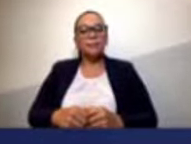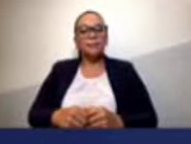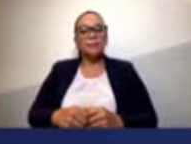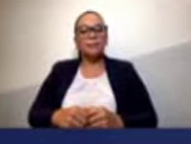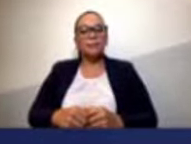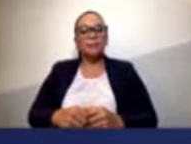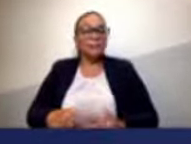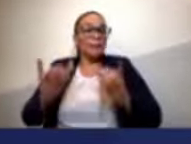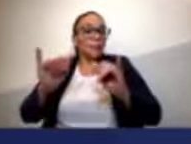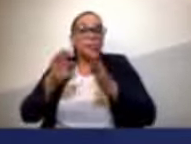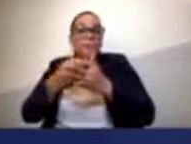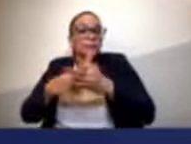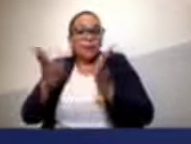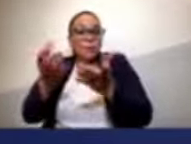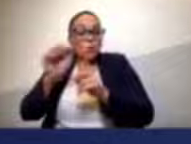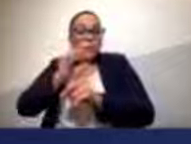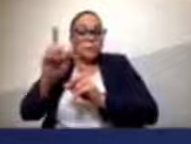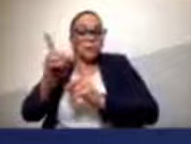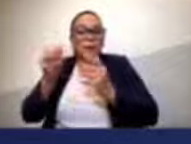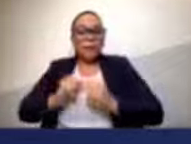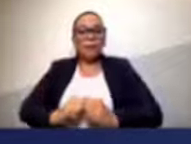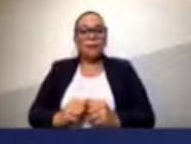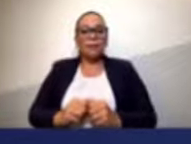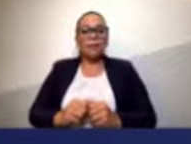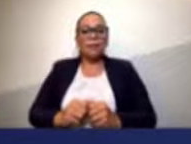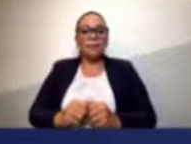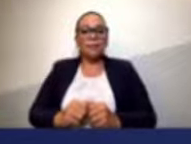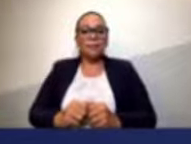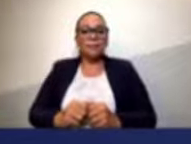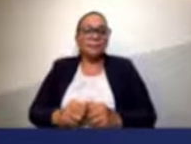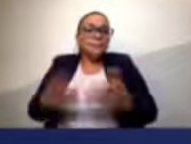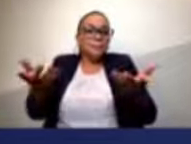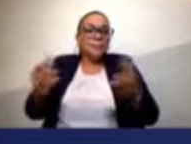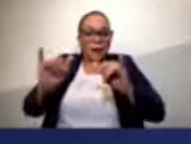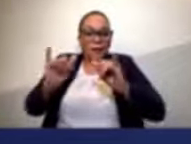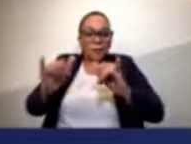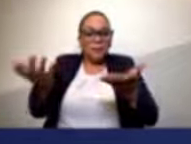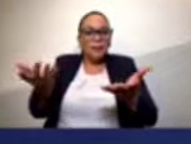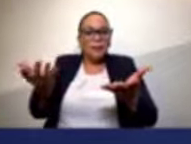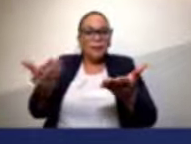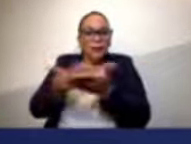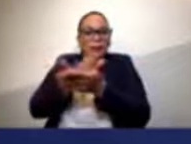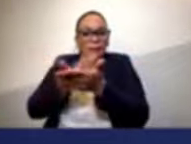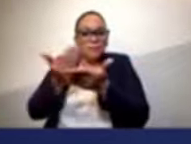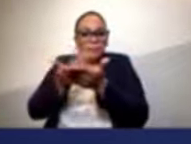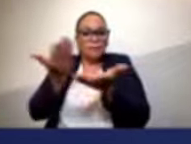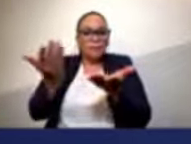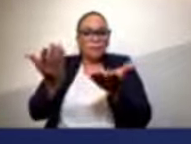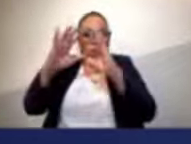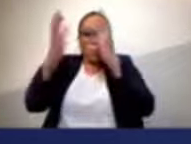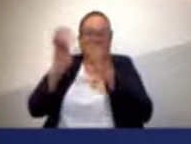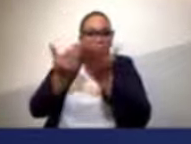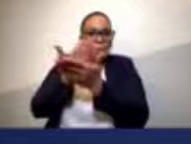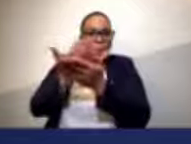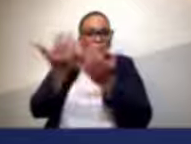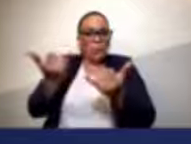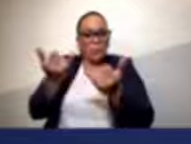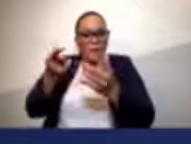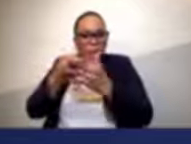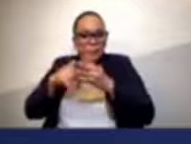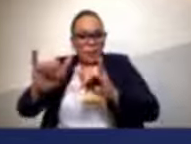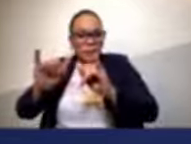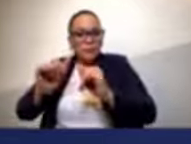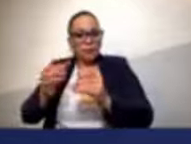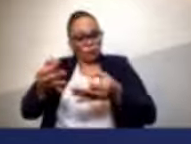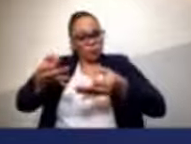Así empezamos como sociedades civilizadas en el mundo moderno. Y eso requiere que